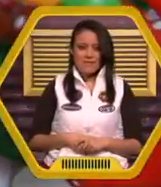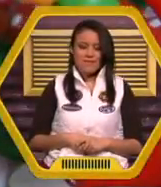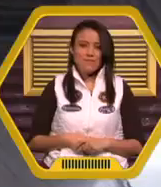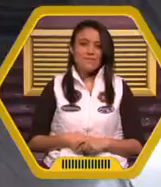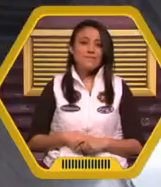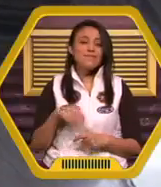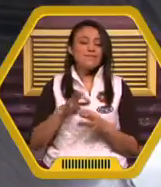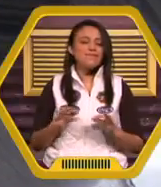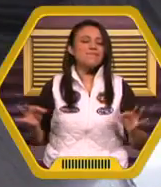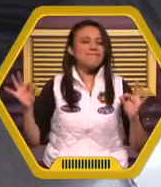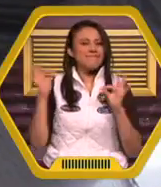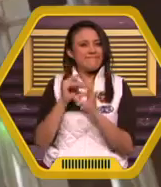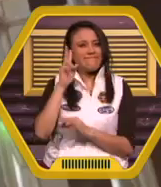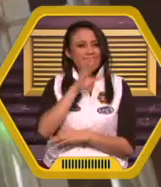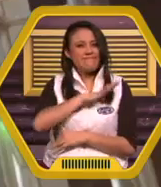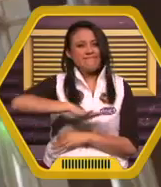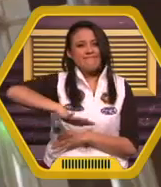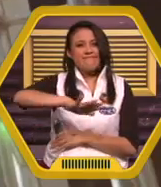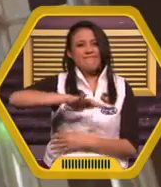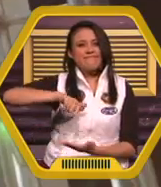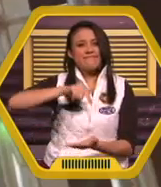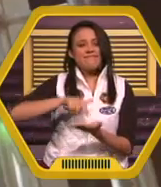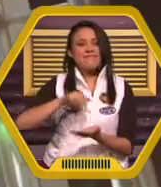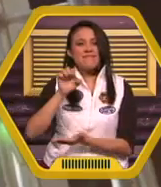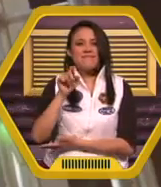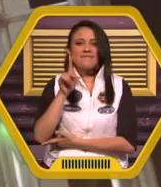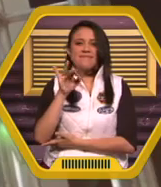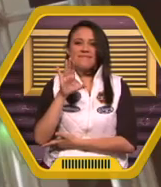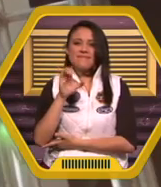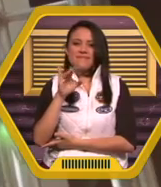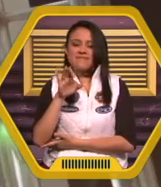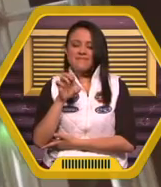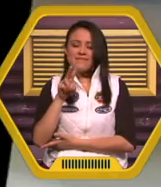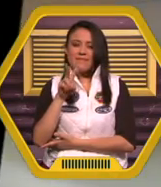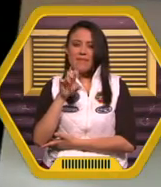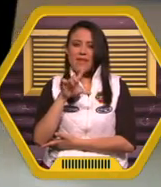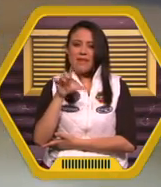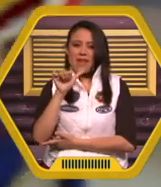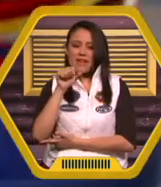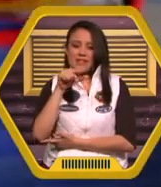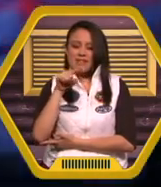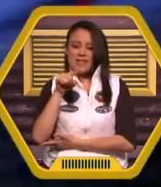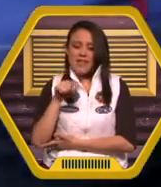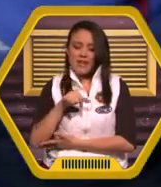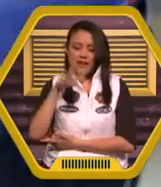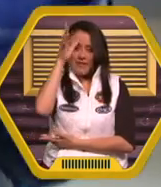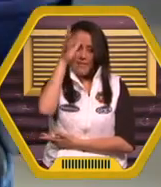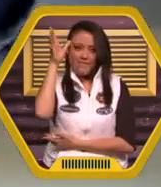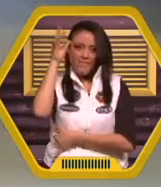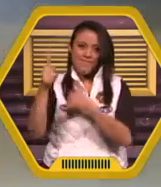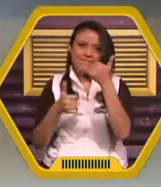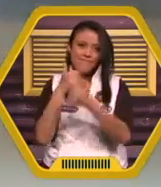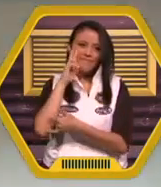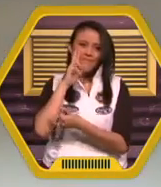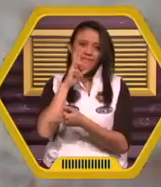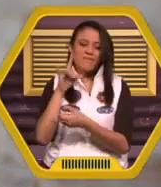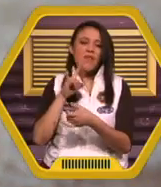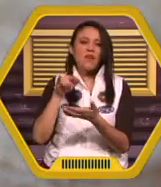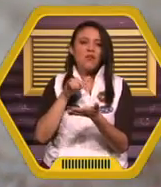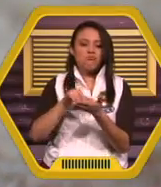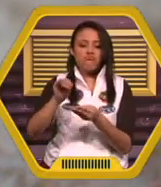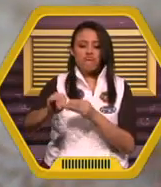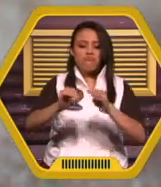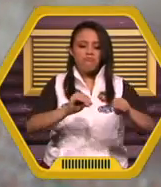Otro de los atractivos que podrás apreciar en la Estación Espacial TV Azteca Villa Juguetón es la colección de maquetas de la Asociación Mexicana de Coleccionistas